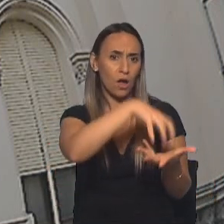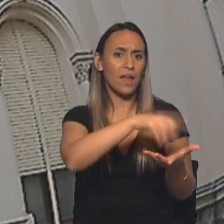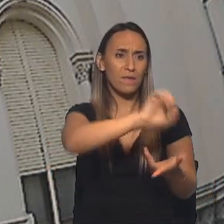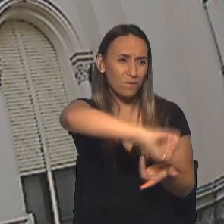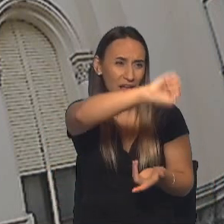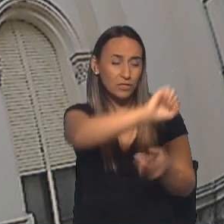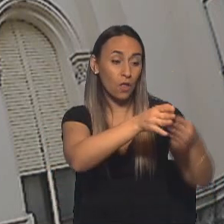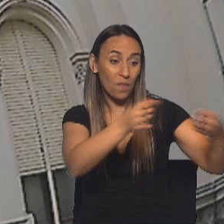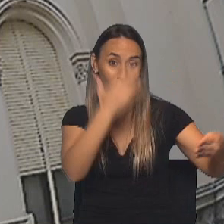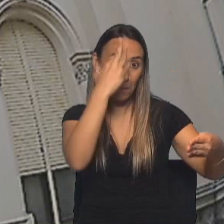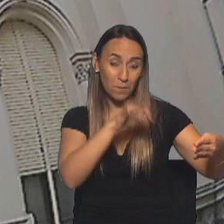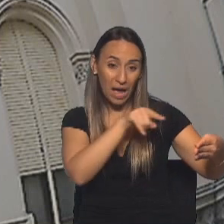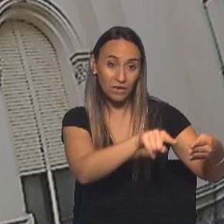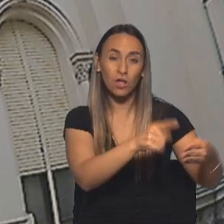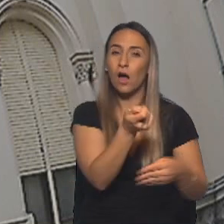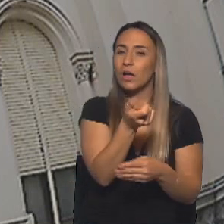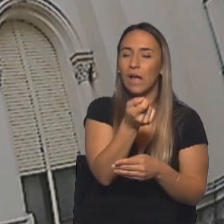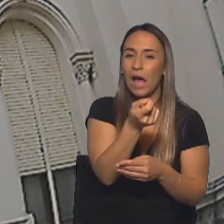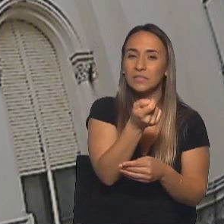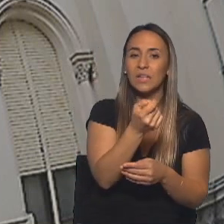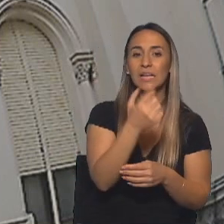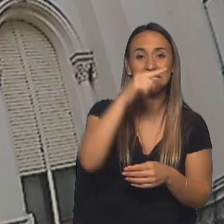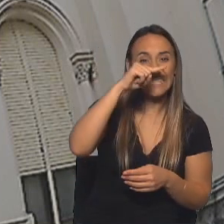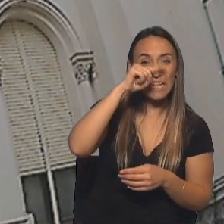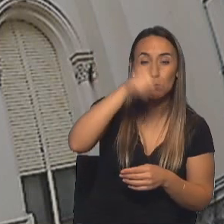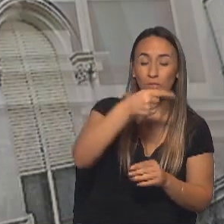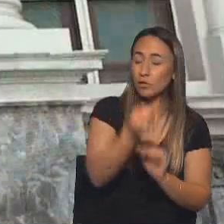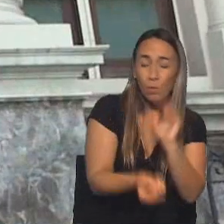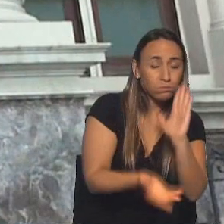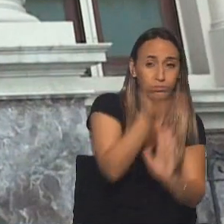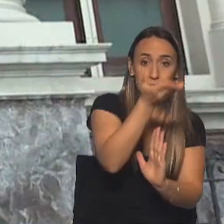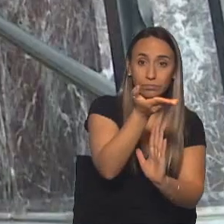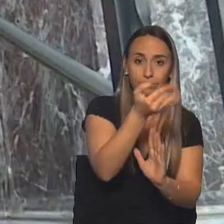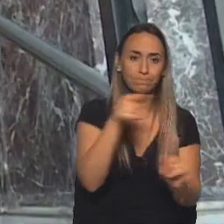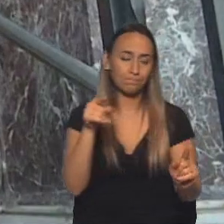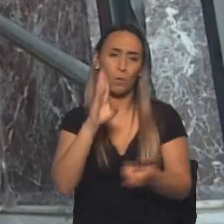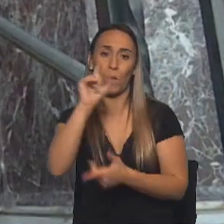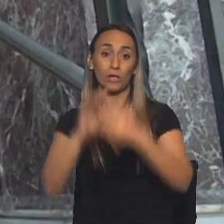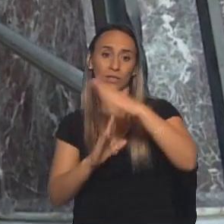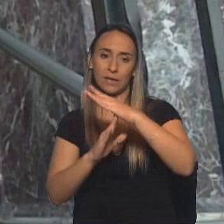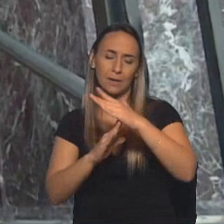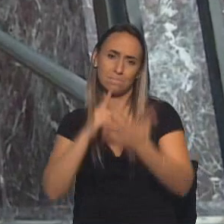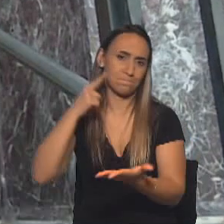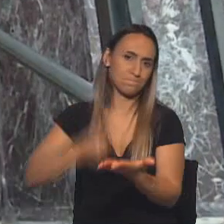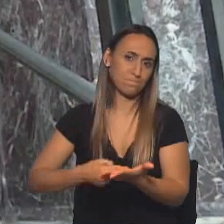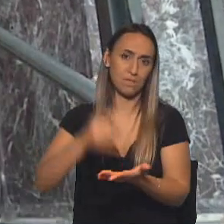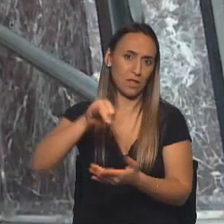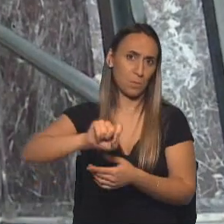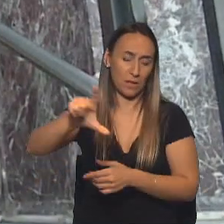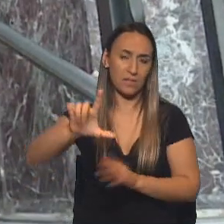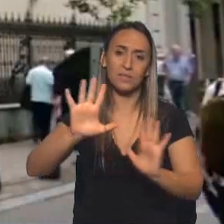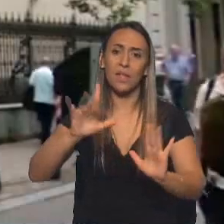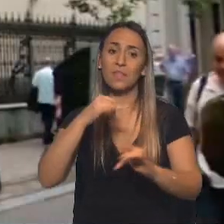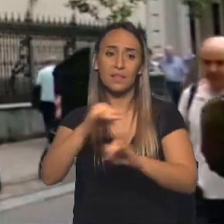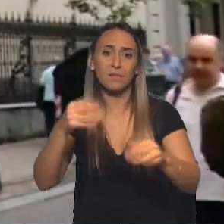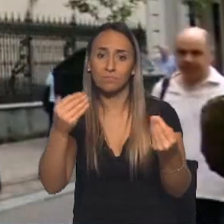inflación del mes de marzo, que alcanzó casi un 7%. ¿Qué es lo que aseguran desde el Banco Central? Que se